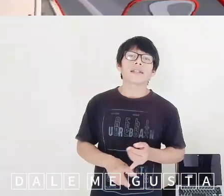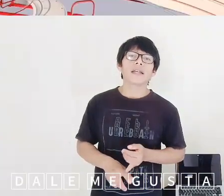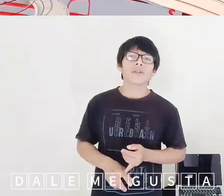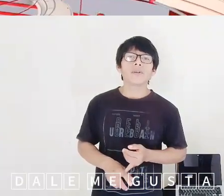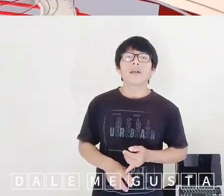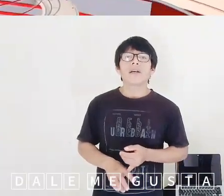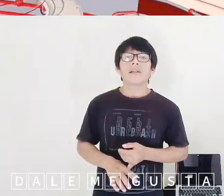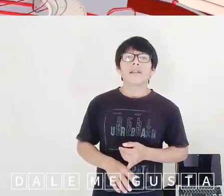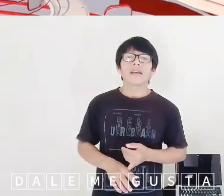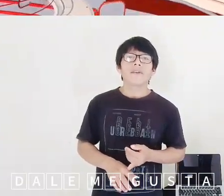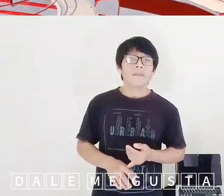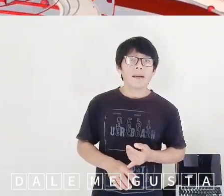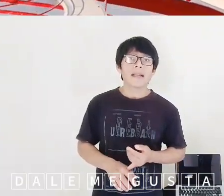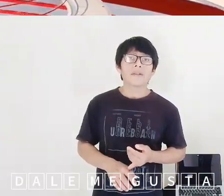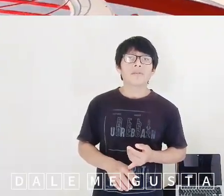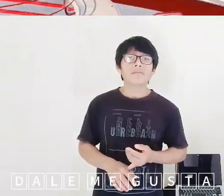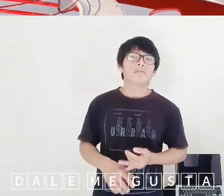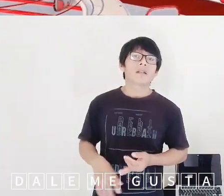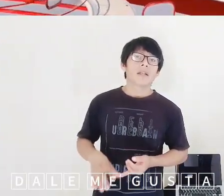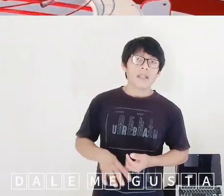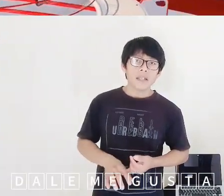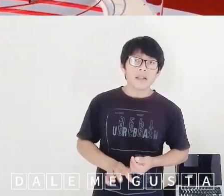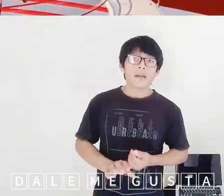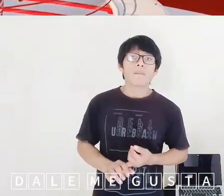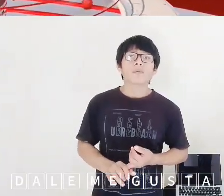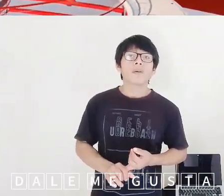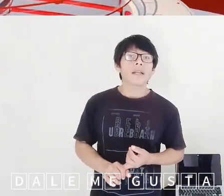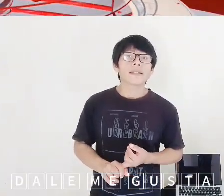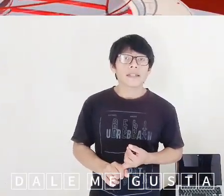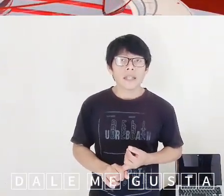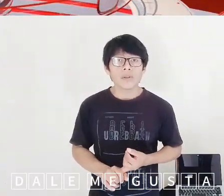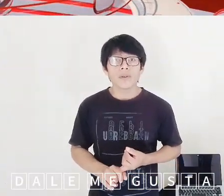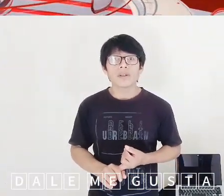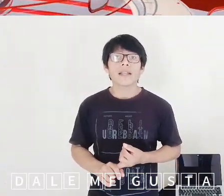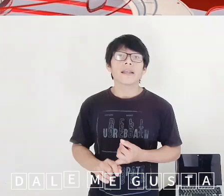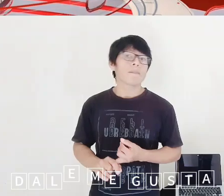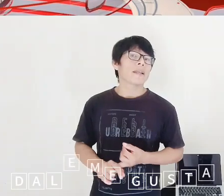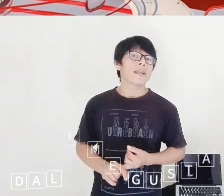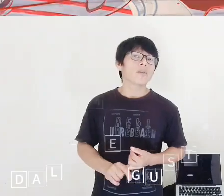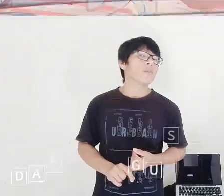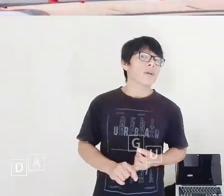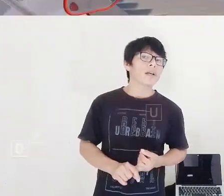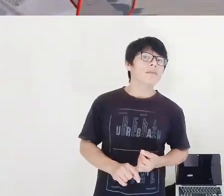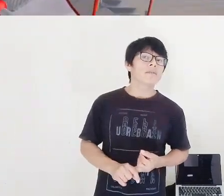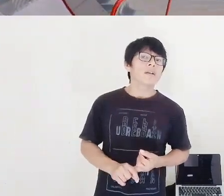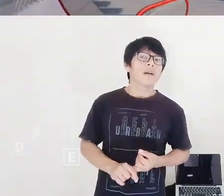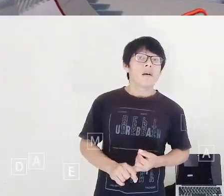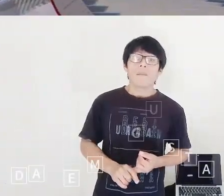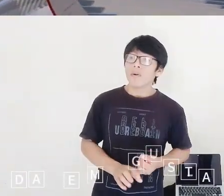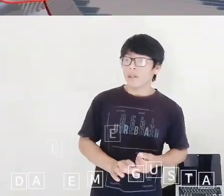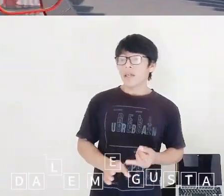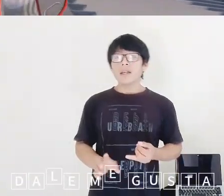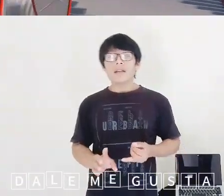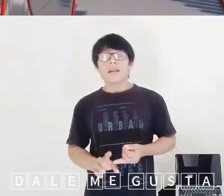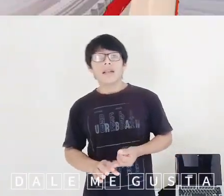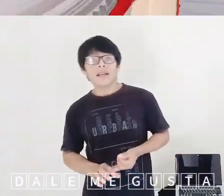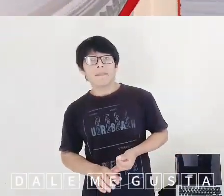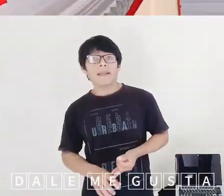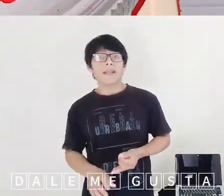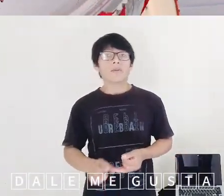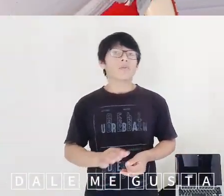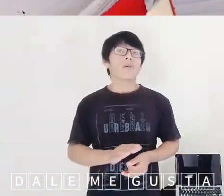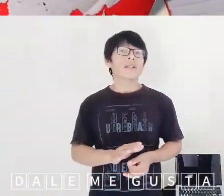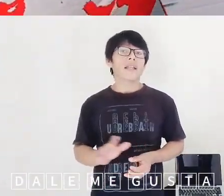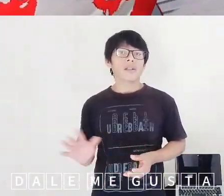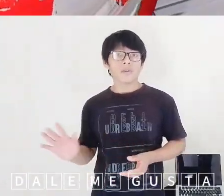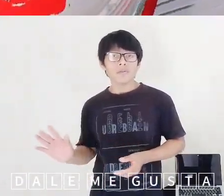en el sexenio de Felipe Calderón y repuntó en el sexenio de Enrique Peña Nieto. ¿Por qué? Porque Enrique